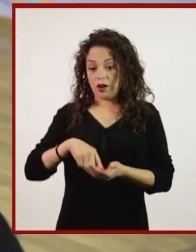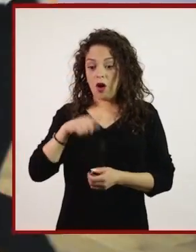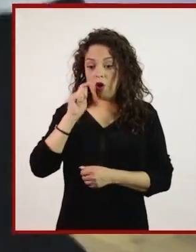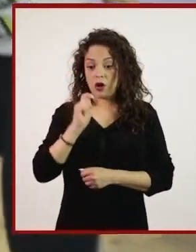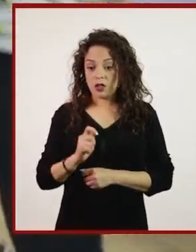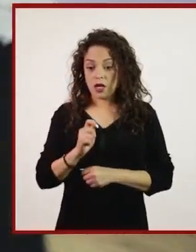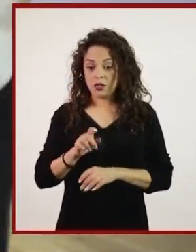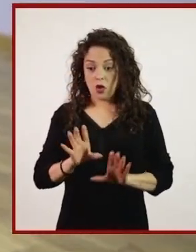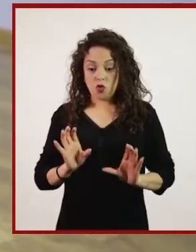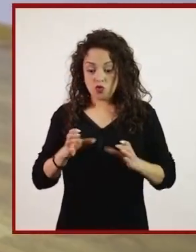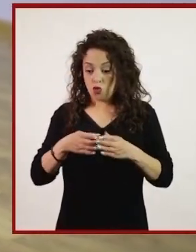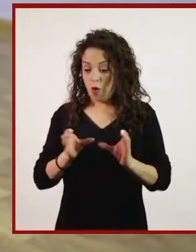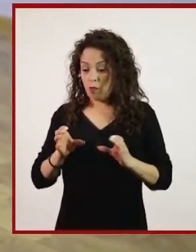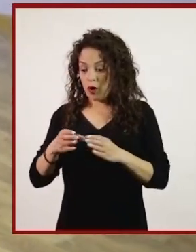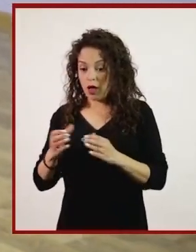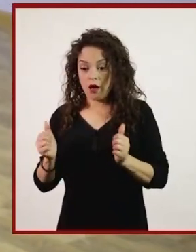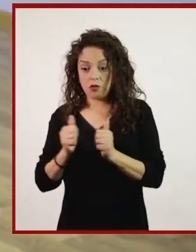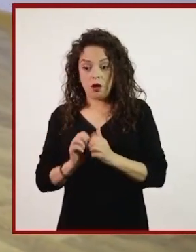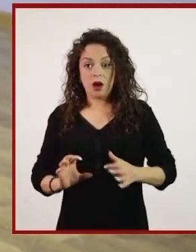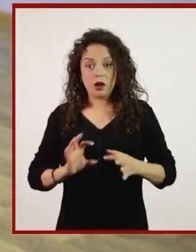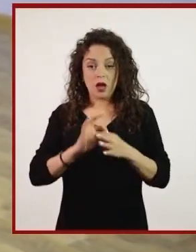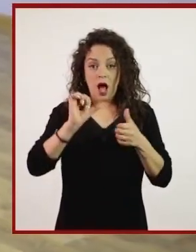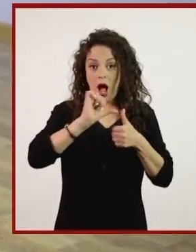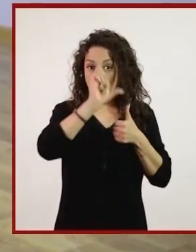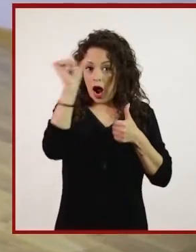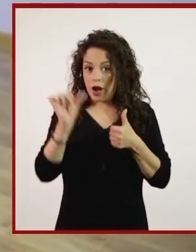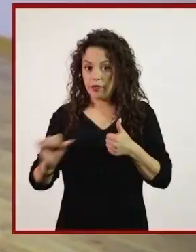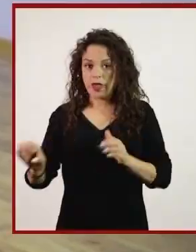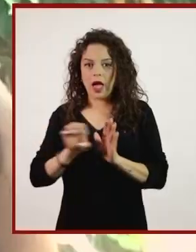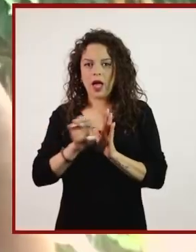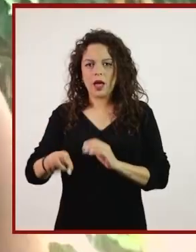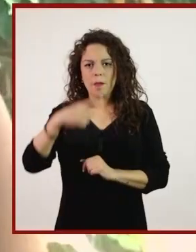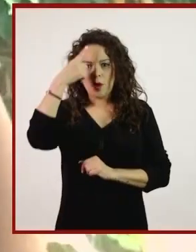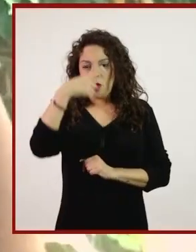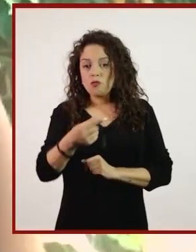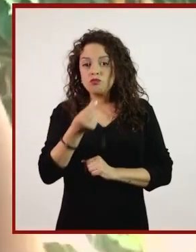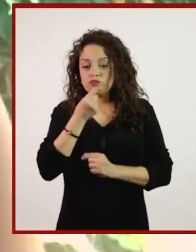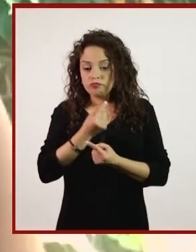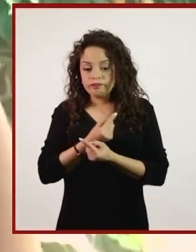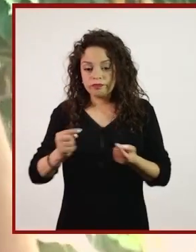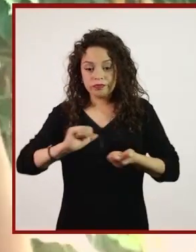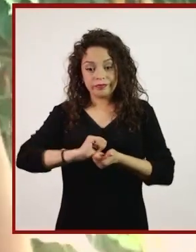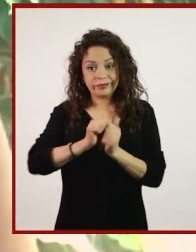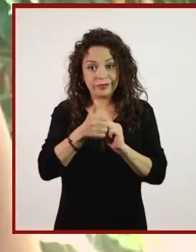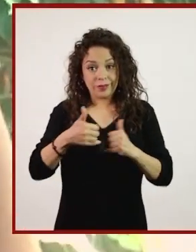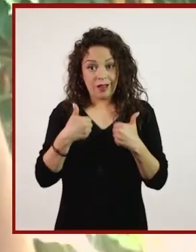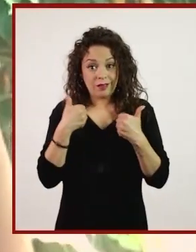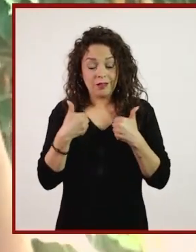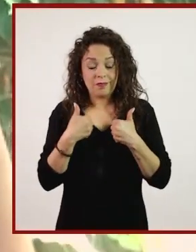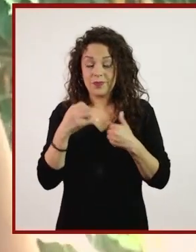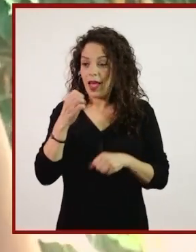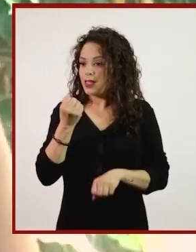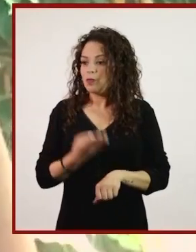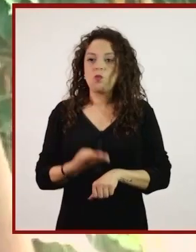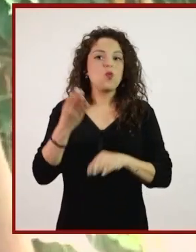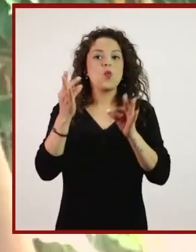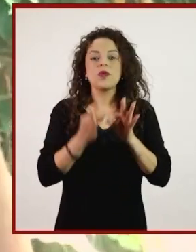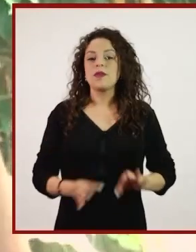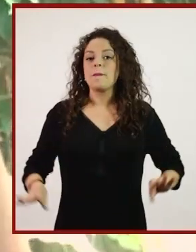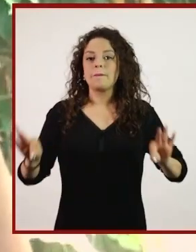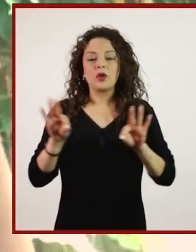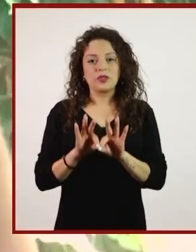trabajo en comunidades de manera artística, por ejemplo, para adolescentes, ¿no?